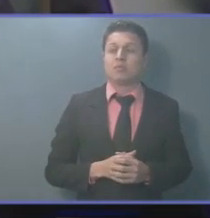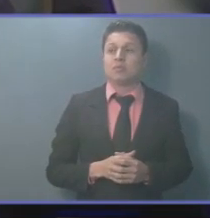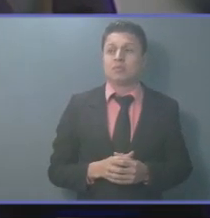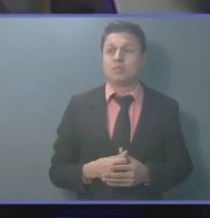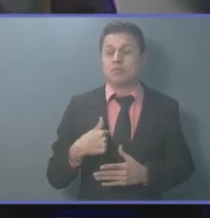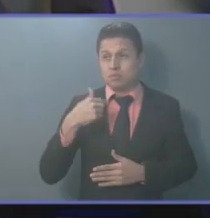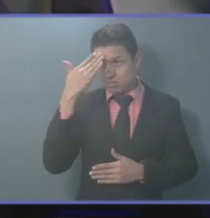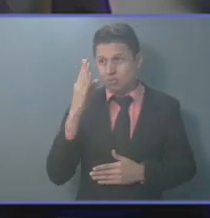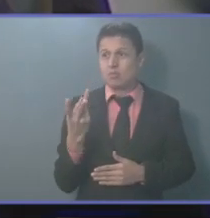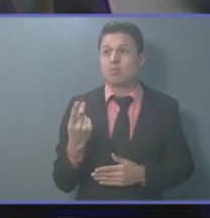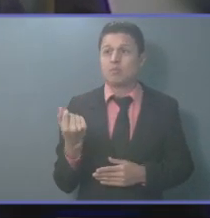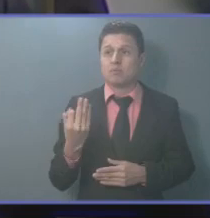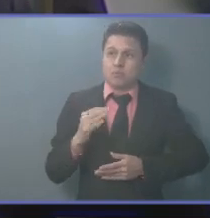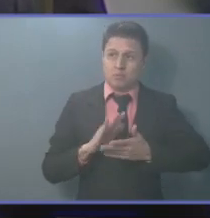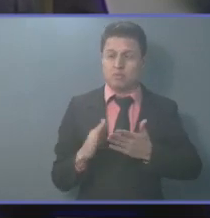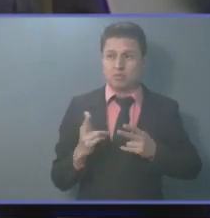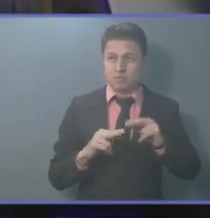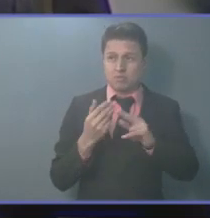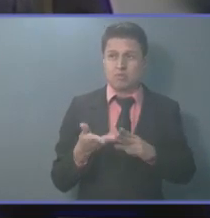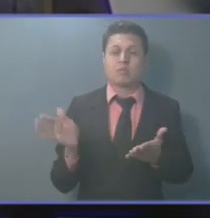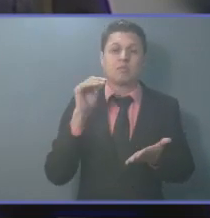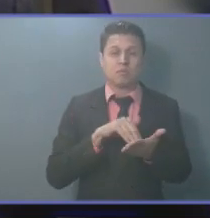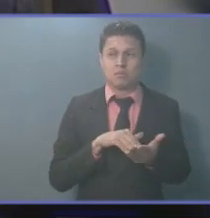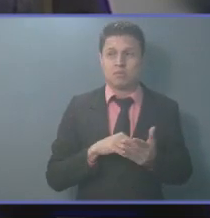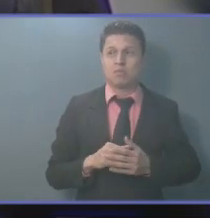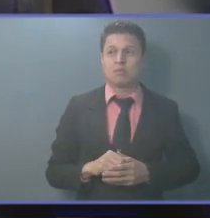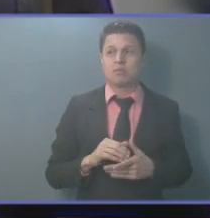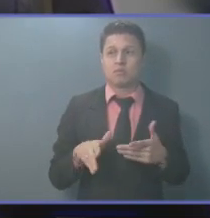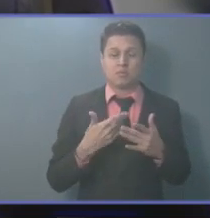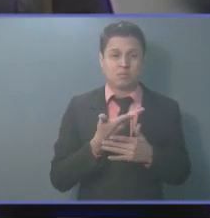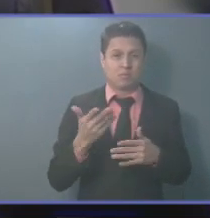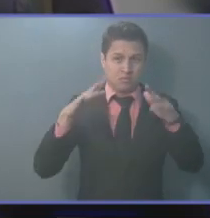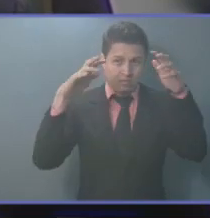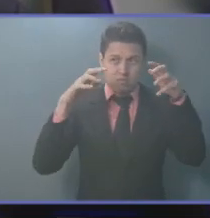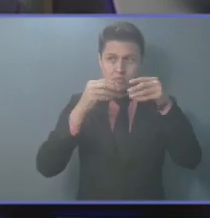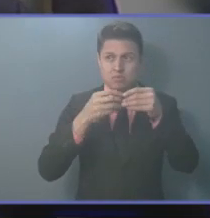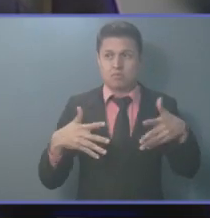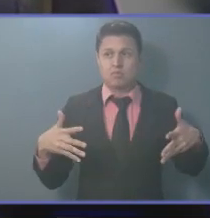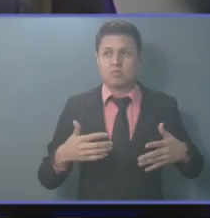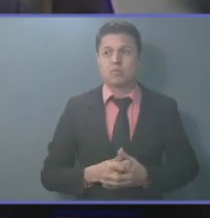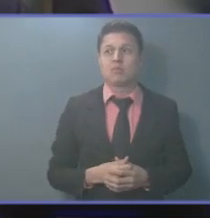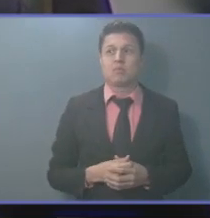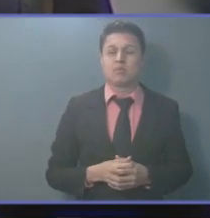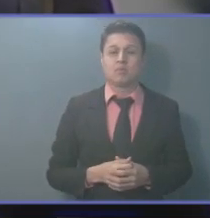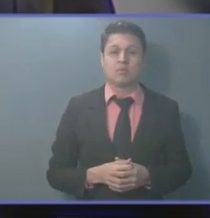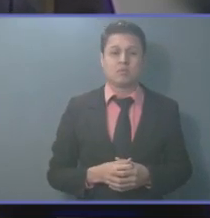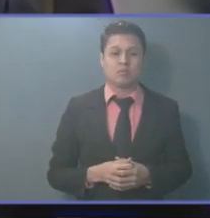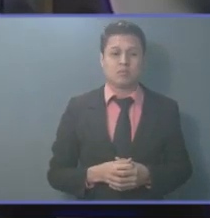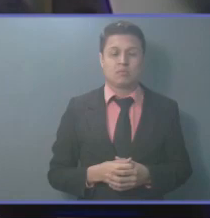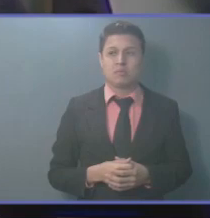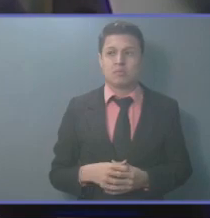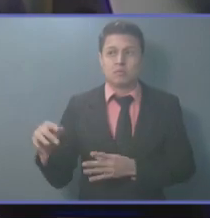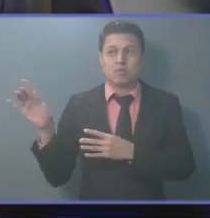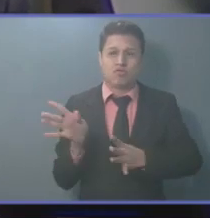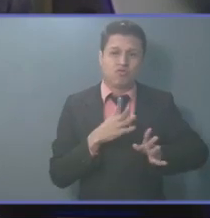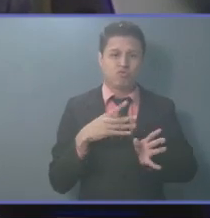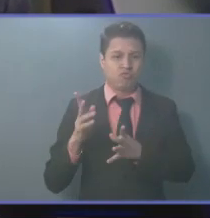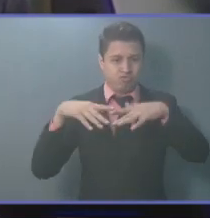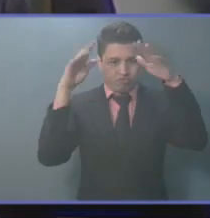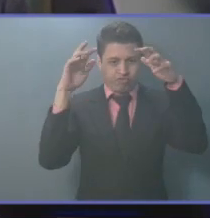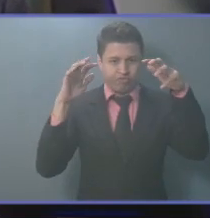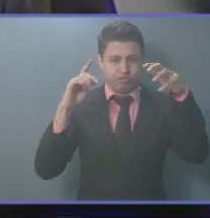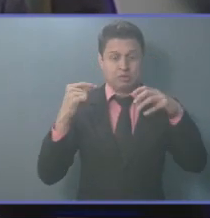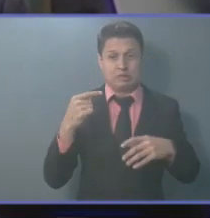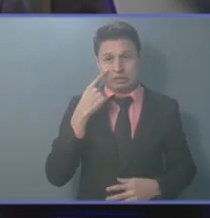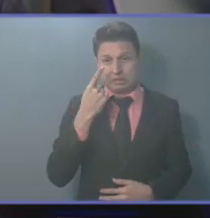No sé cuánto nos va a costar reconstruir lo dañado por la tormenta. La madre naturaleza siempre nos